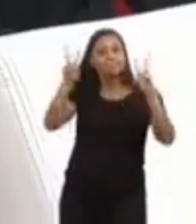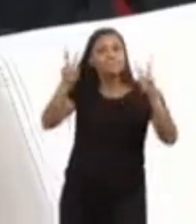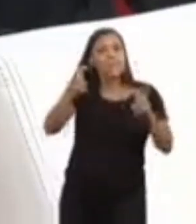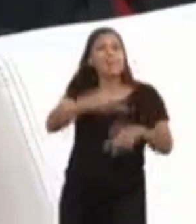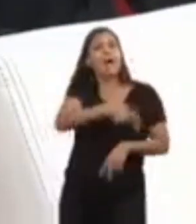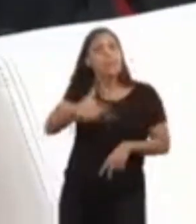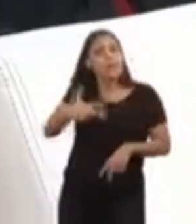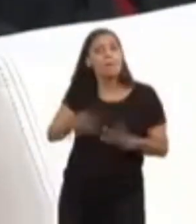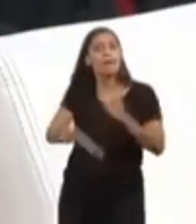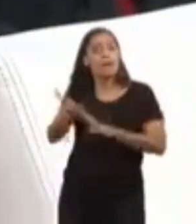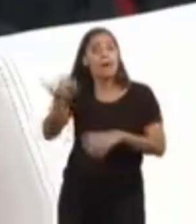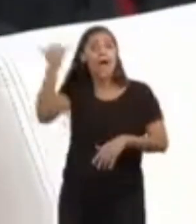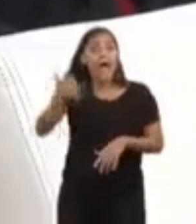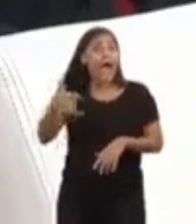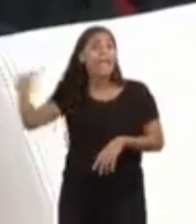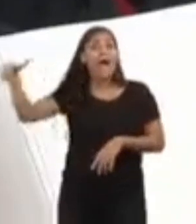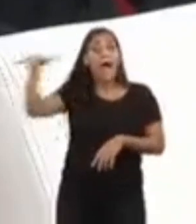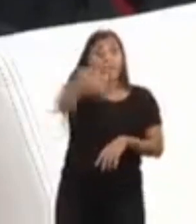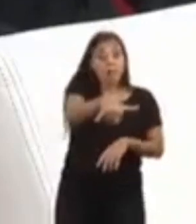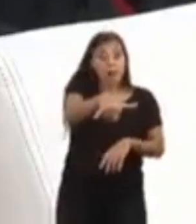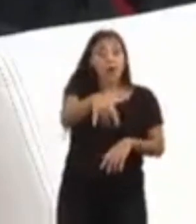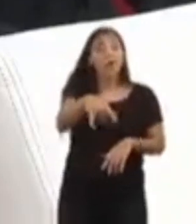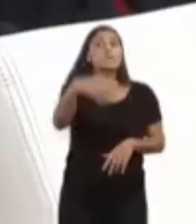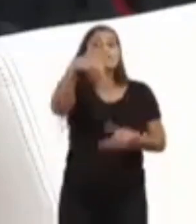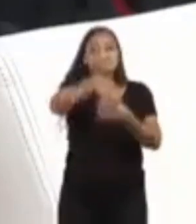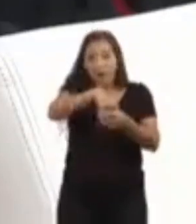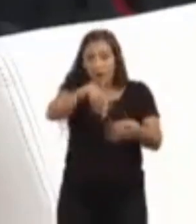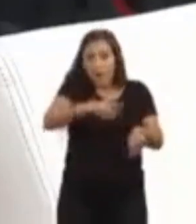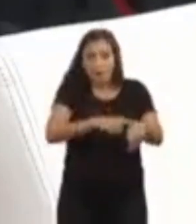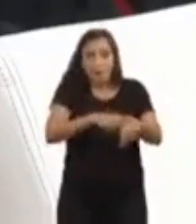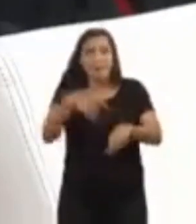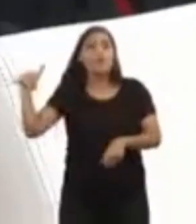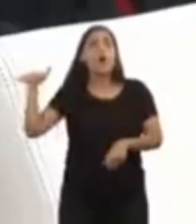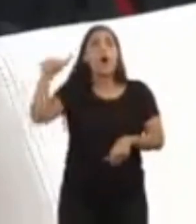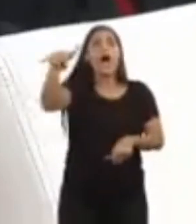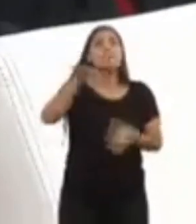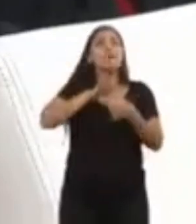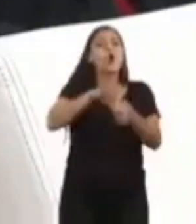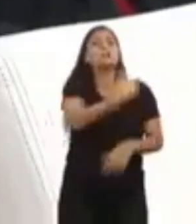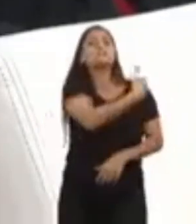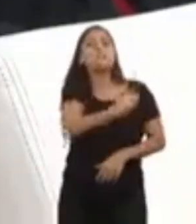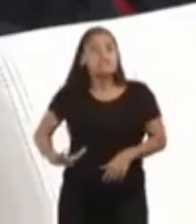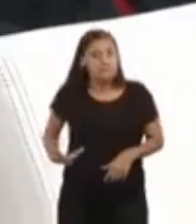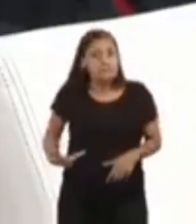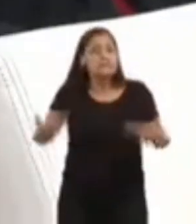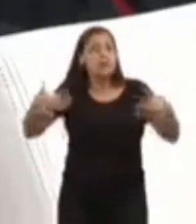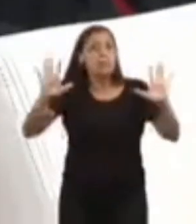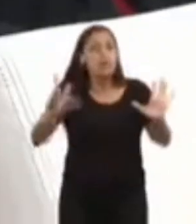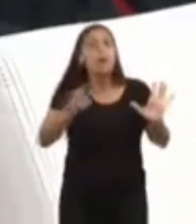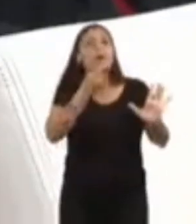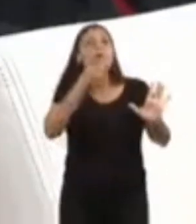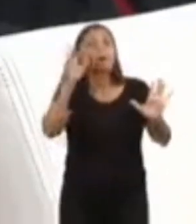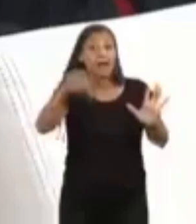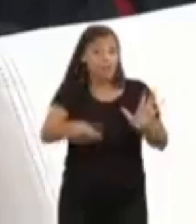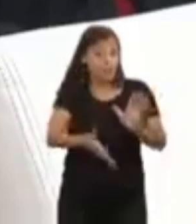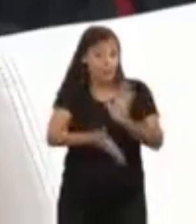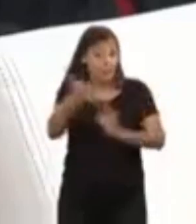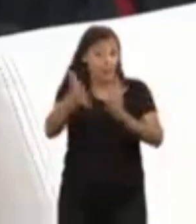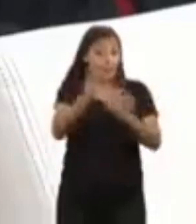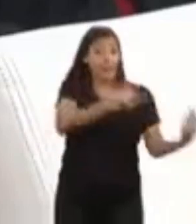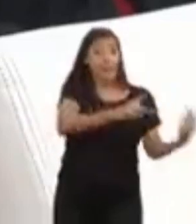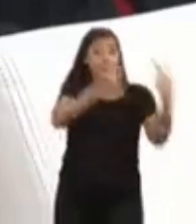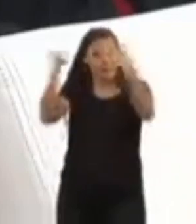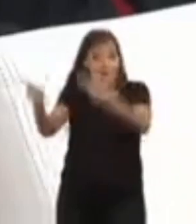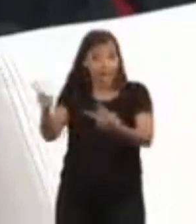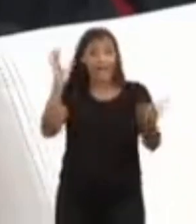aviones Qué tipo de avión dentro de la flota presidencial está disponible por ejemplo para el viaje que va a